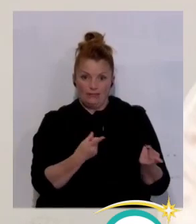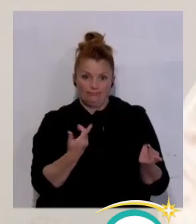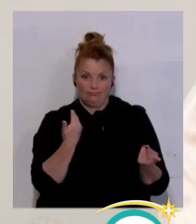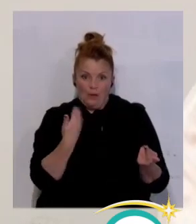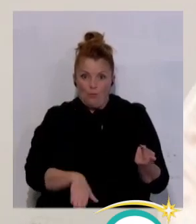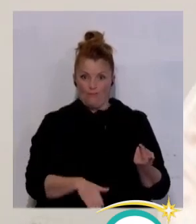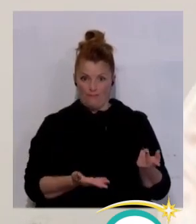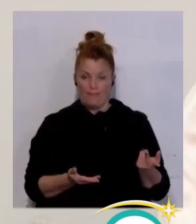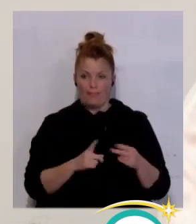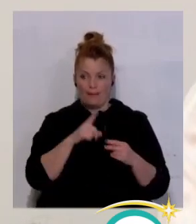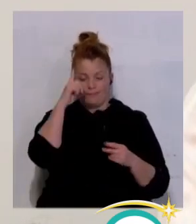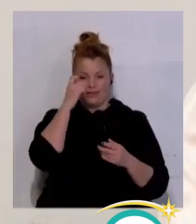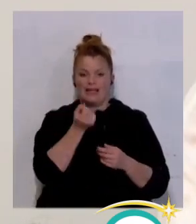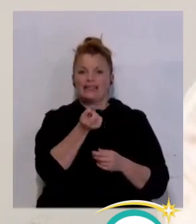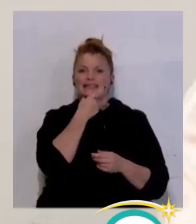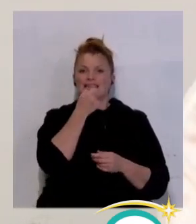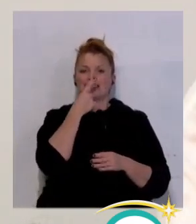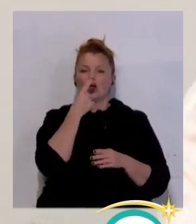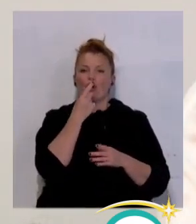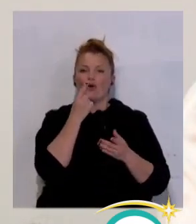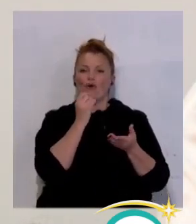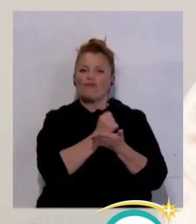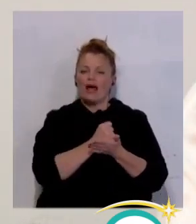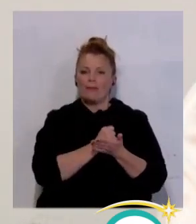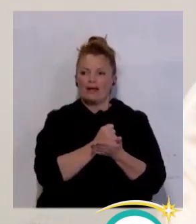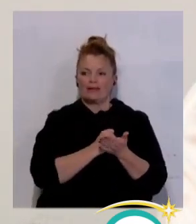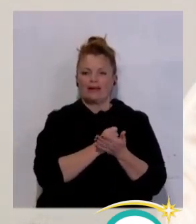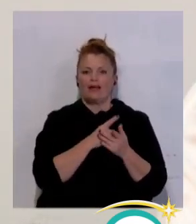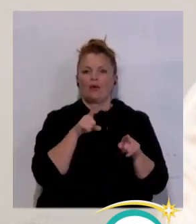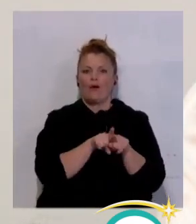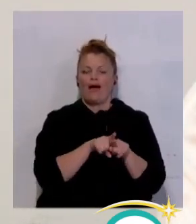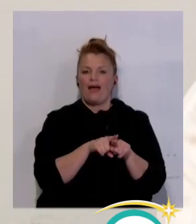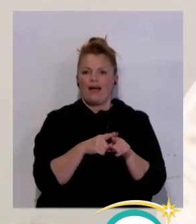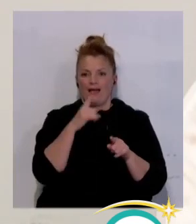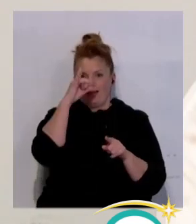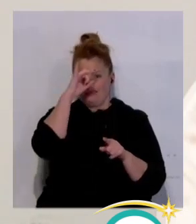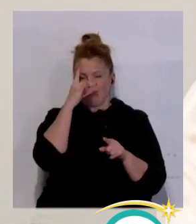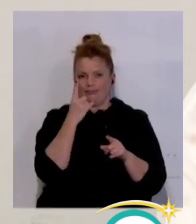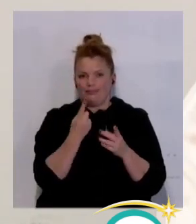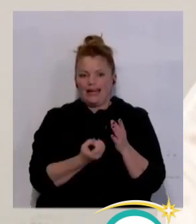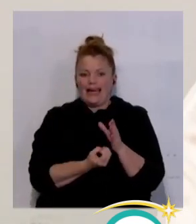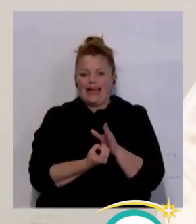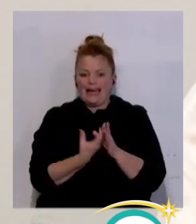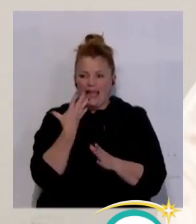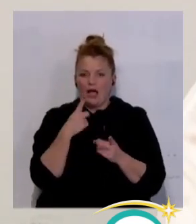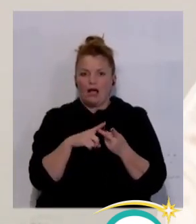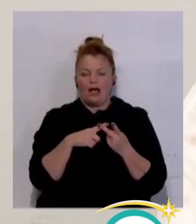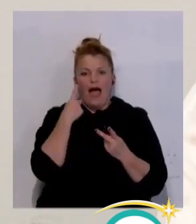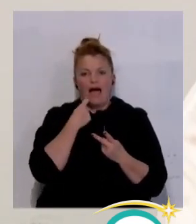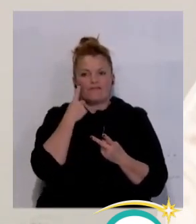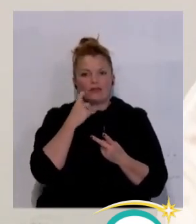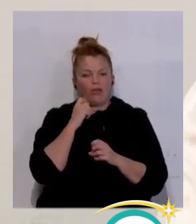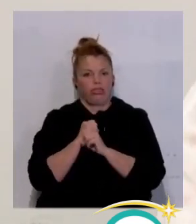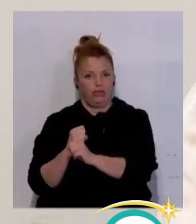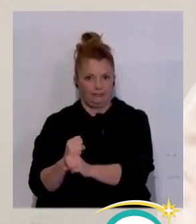ya sabéis que los psicofármacos crean adherencia patológica, es decir, crean hábitos y